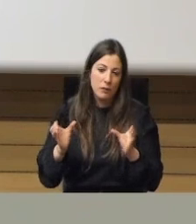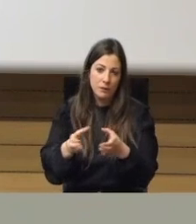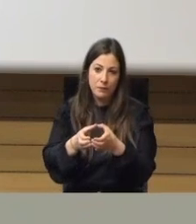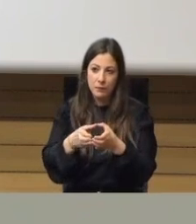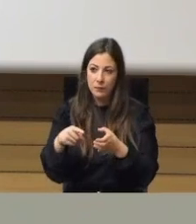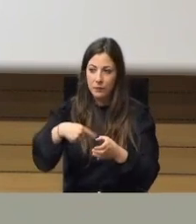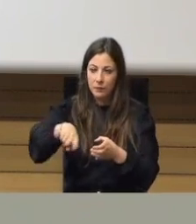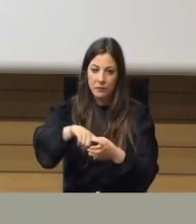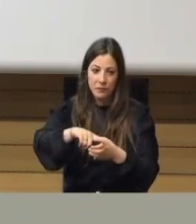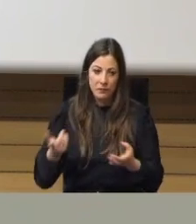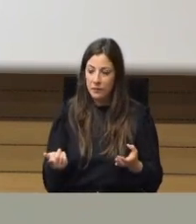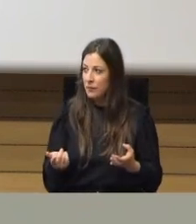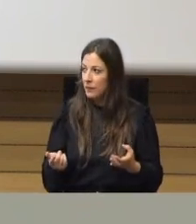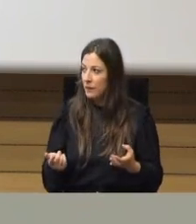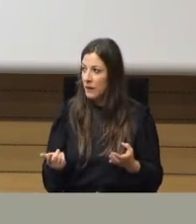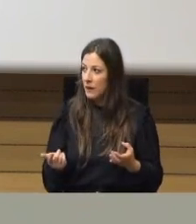Es la base del bullying.